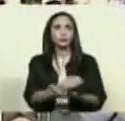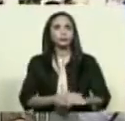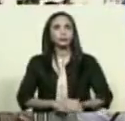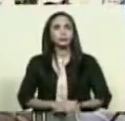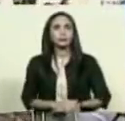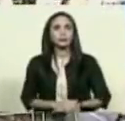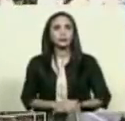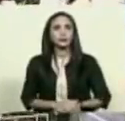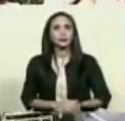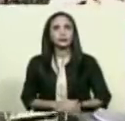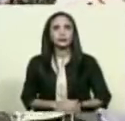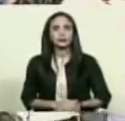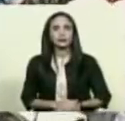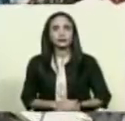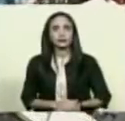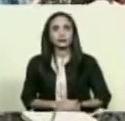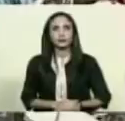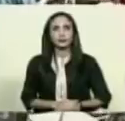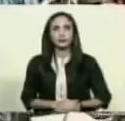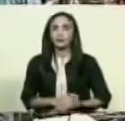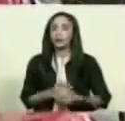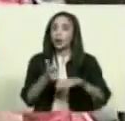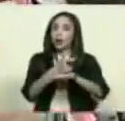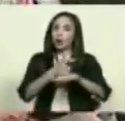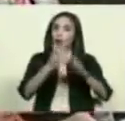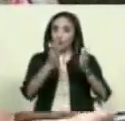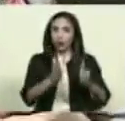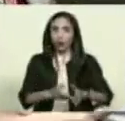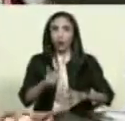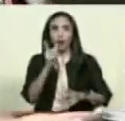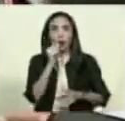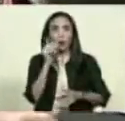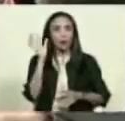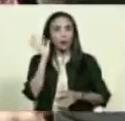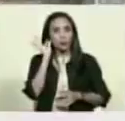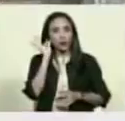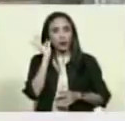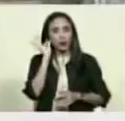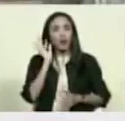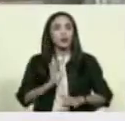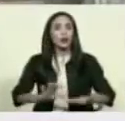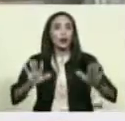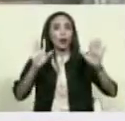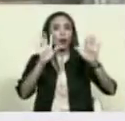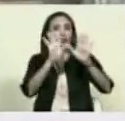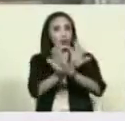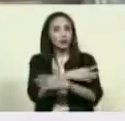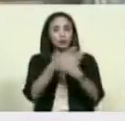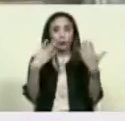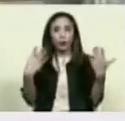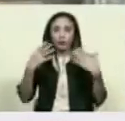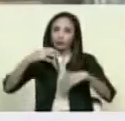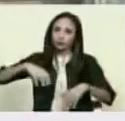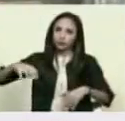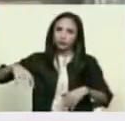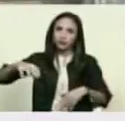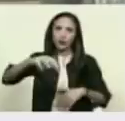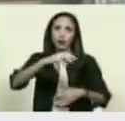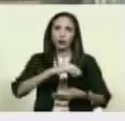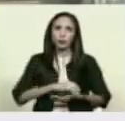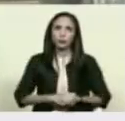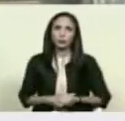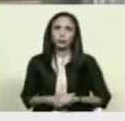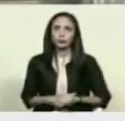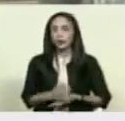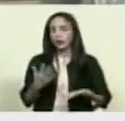duro. Los gobernadores y las gobernadoras de los 19 estados en manos de la revolución